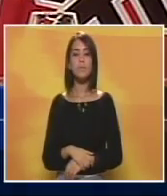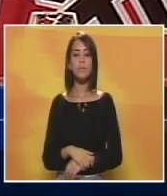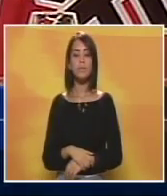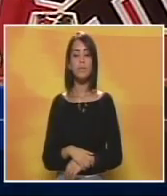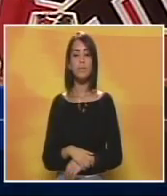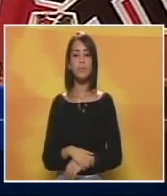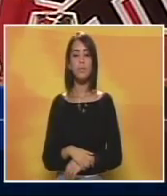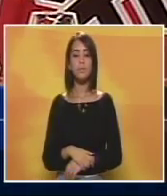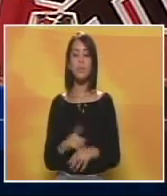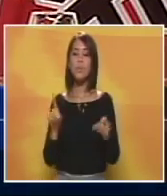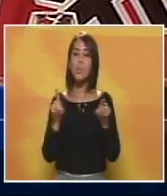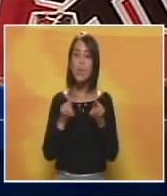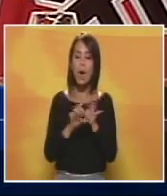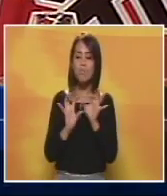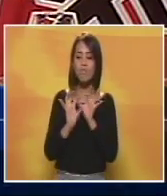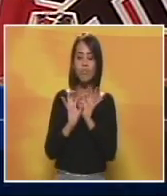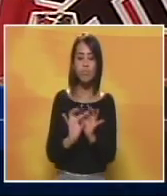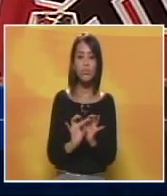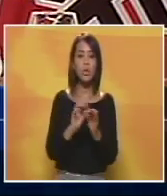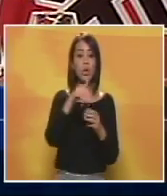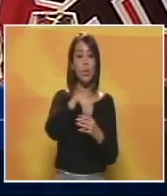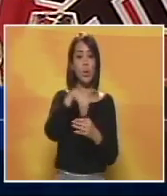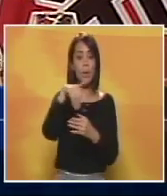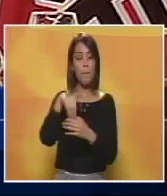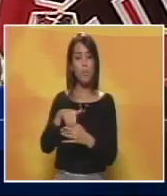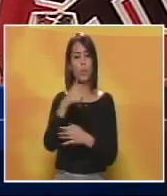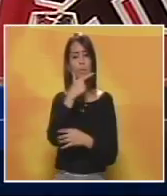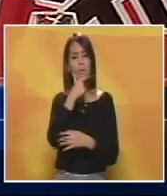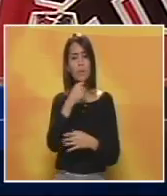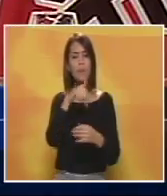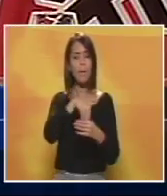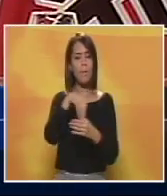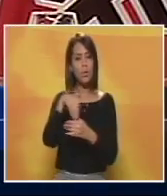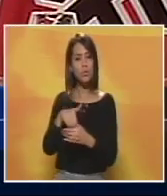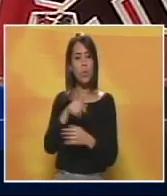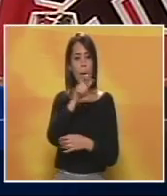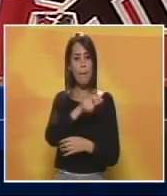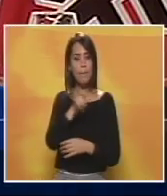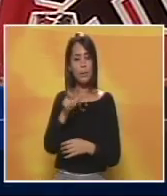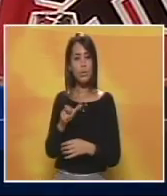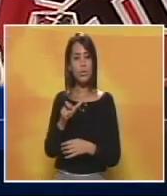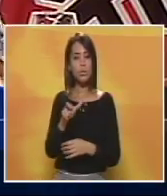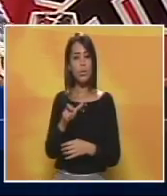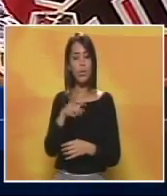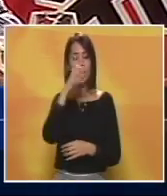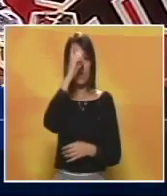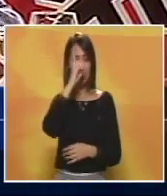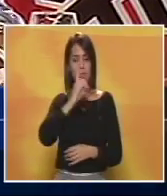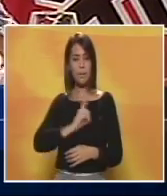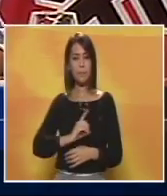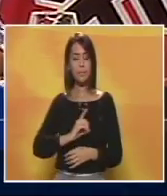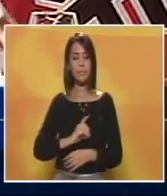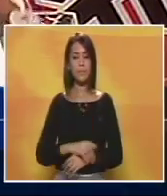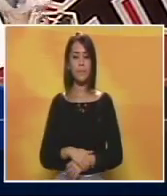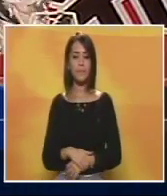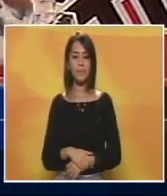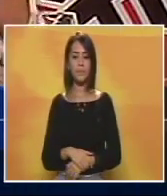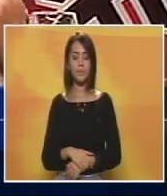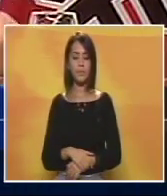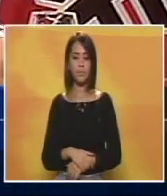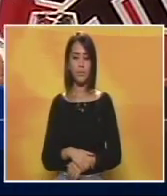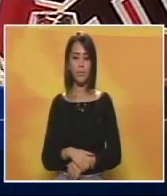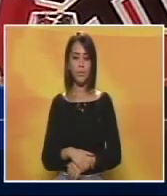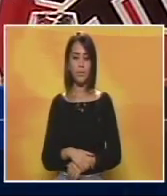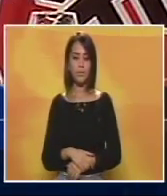perfectamente alineada con lo que es el voto, para facilitar el voto de las personas que tengan algún tipo de